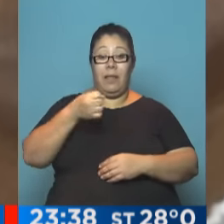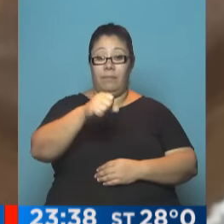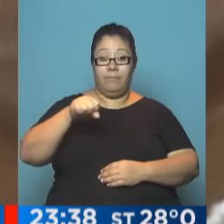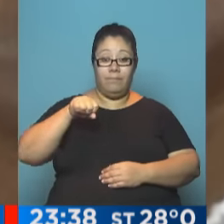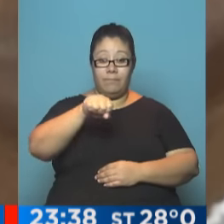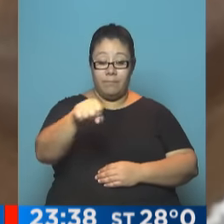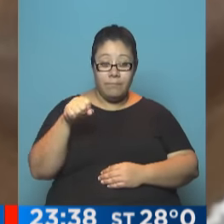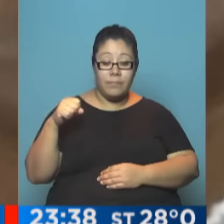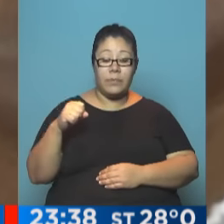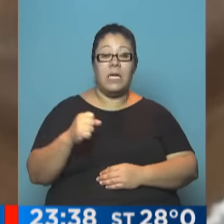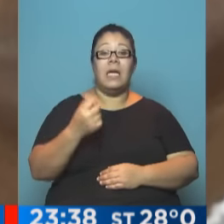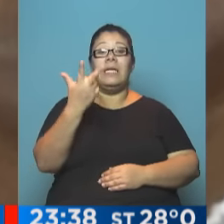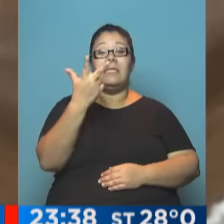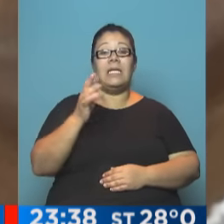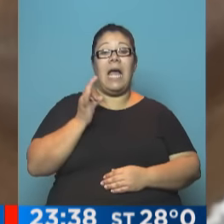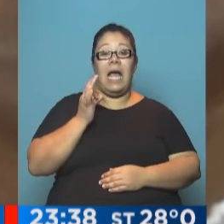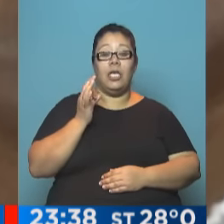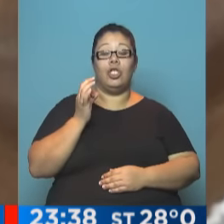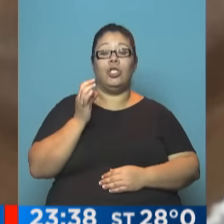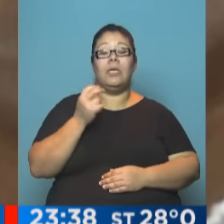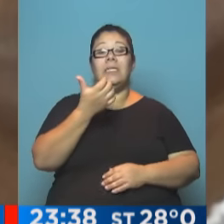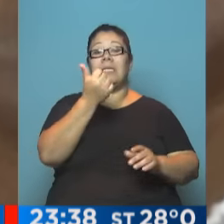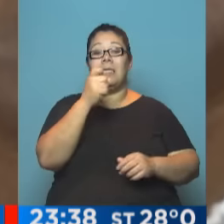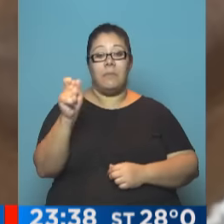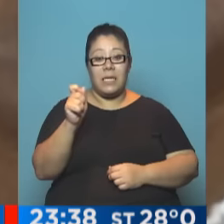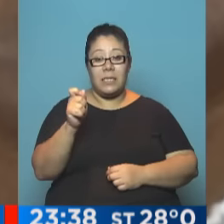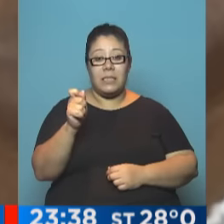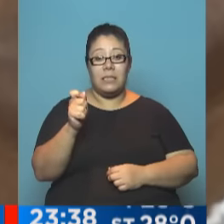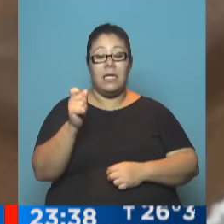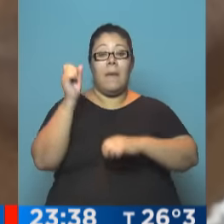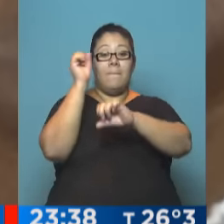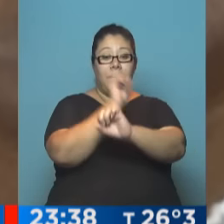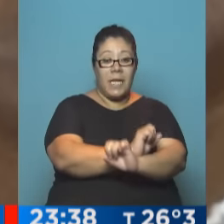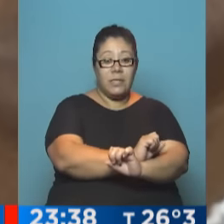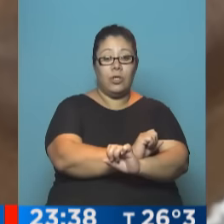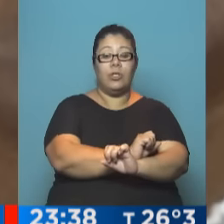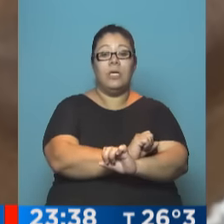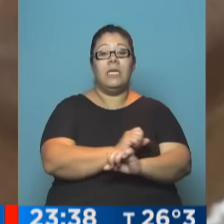prisión, inhabilitación por 7 años para cualquier trabajo ferroviario.